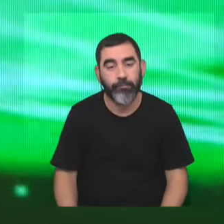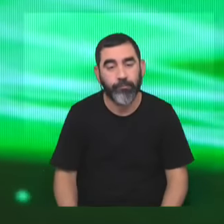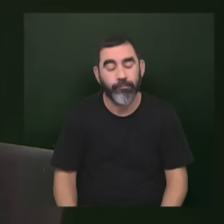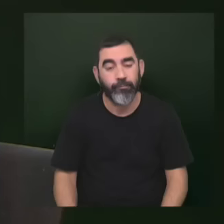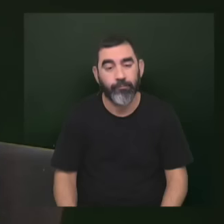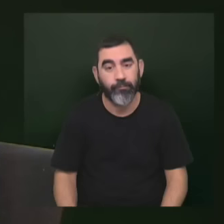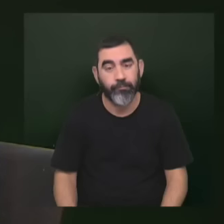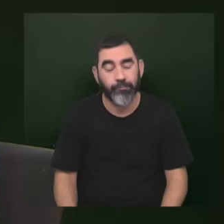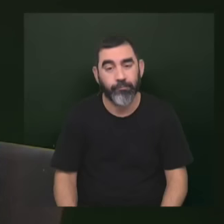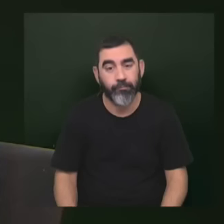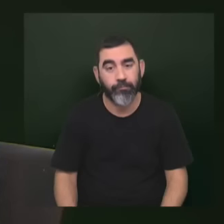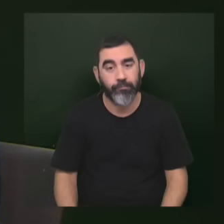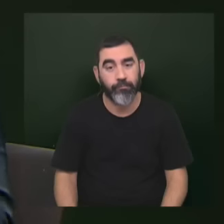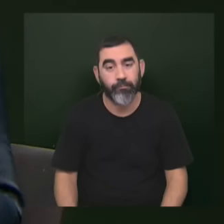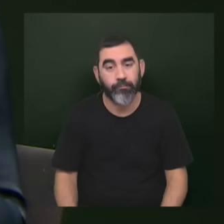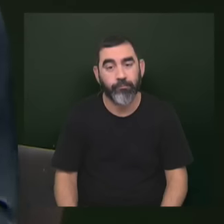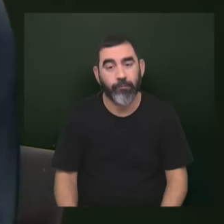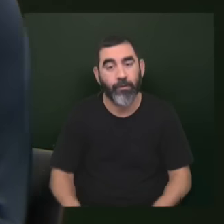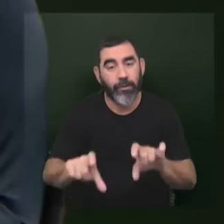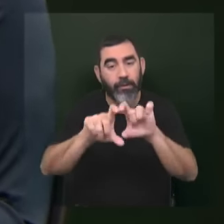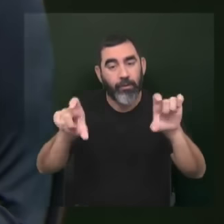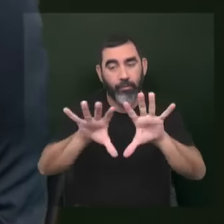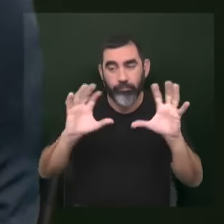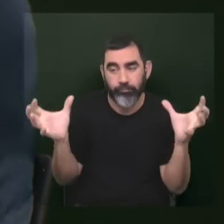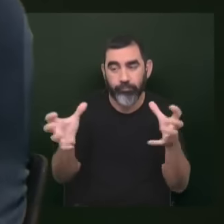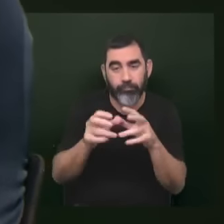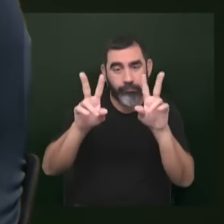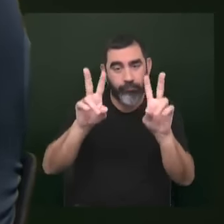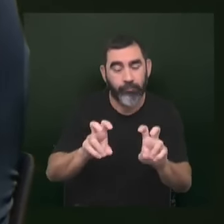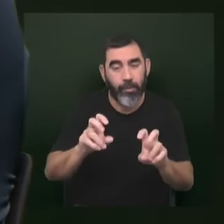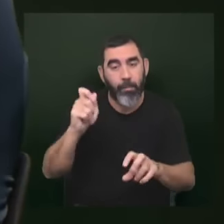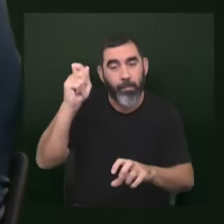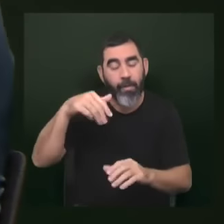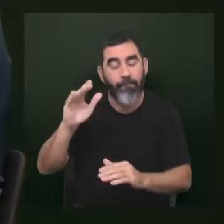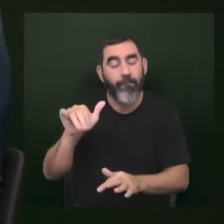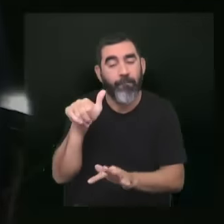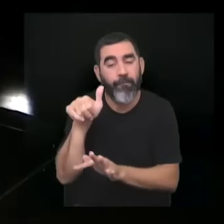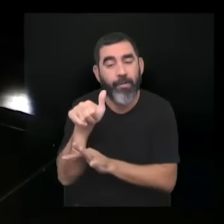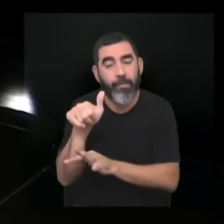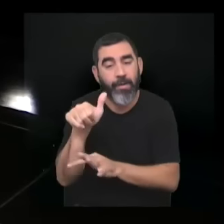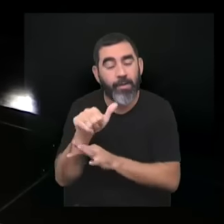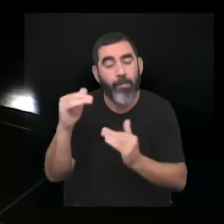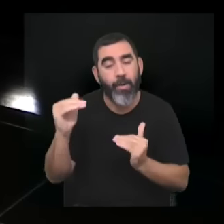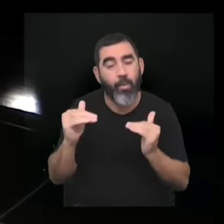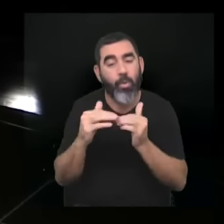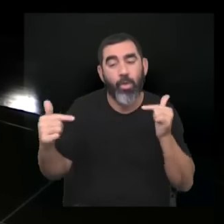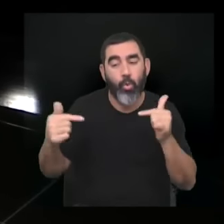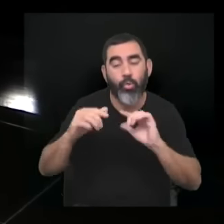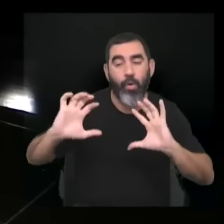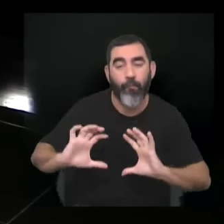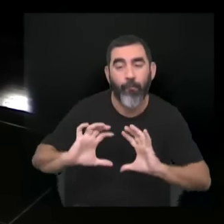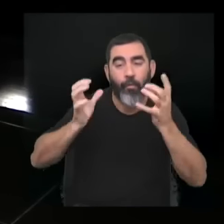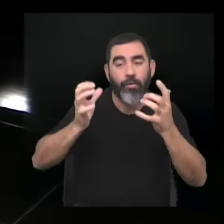por favor un título bastante abarcativo este no plan feminista para igualdad y contra las violencias si pudiéramos